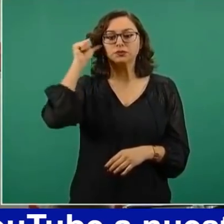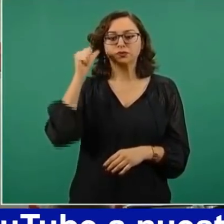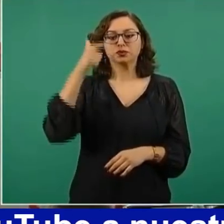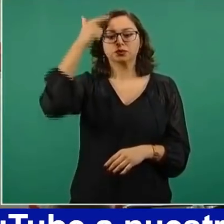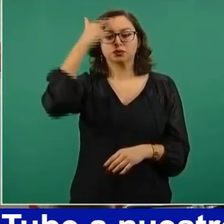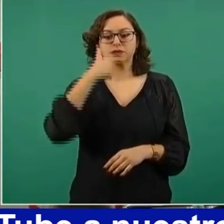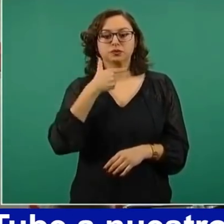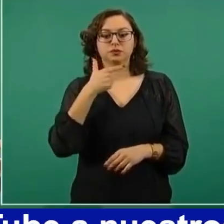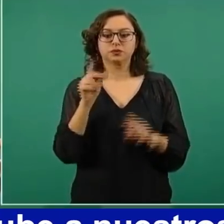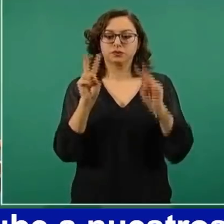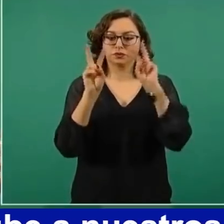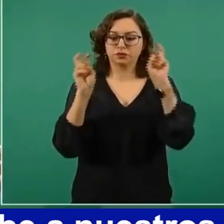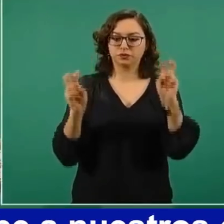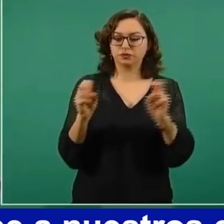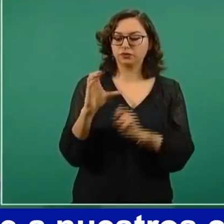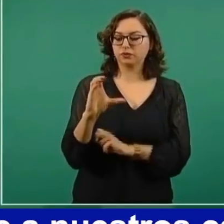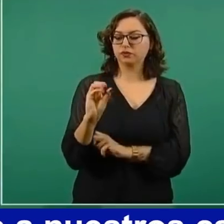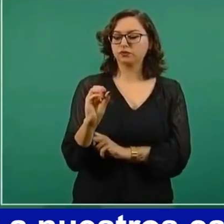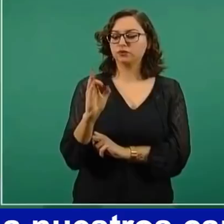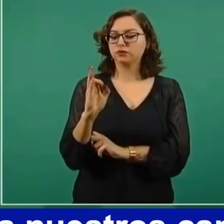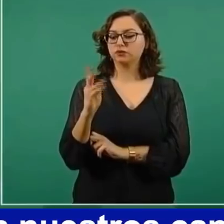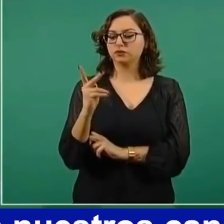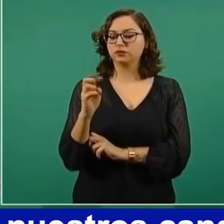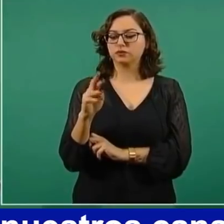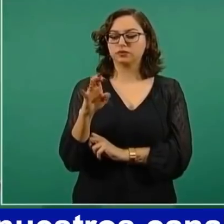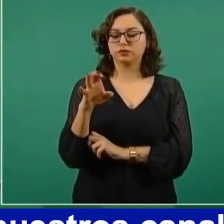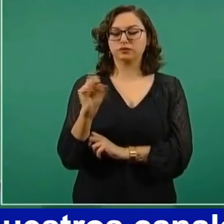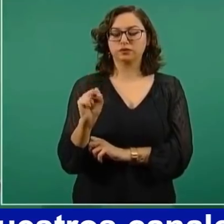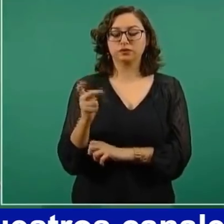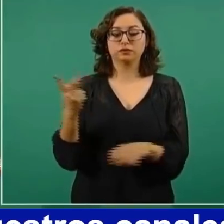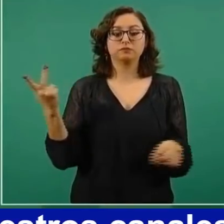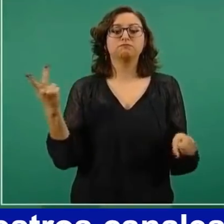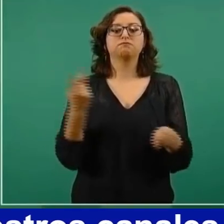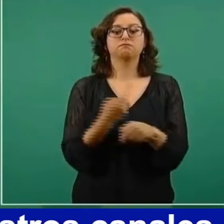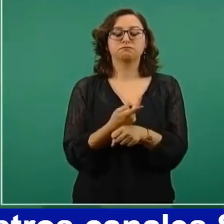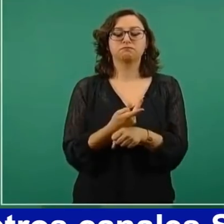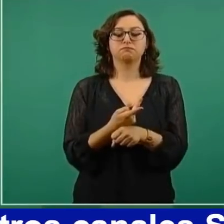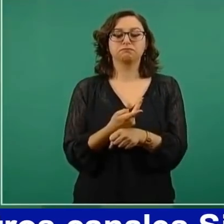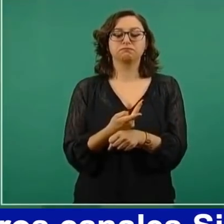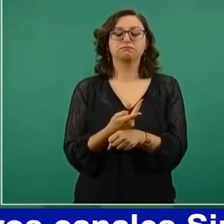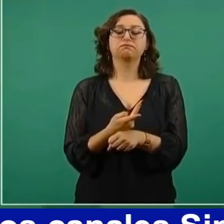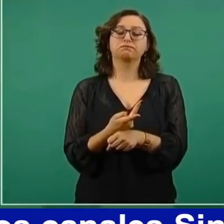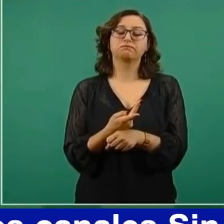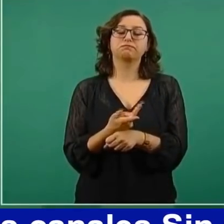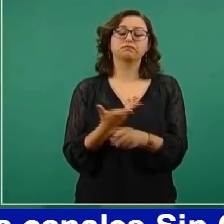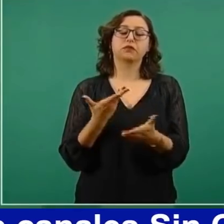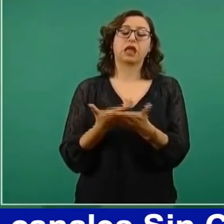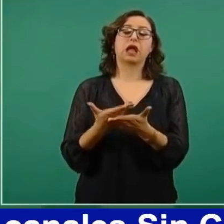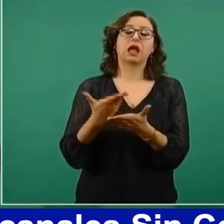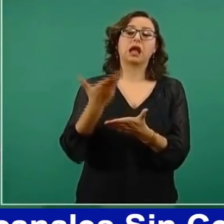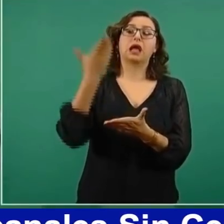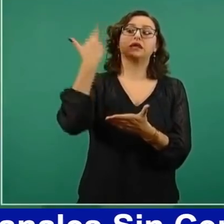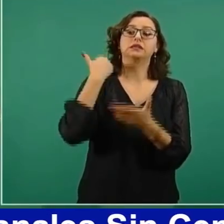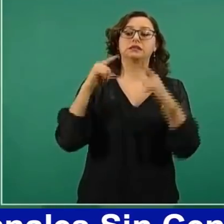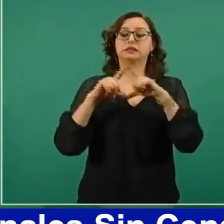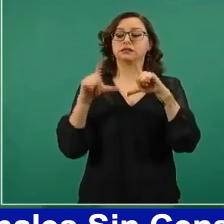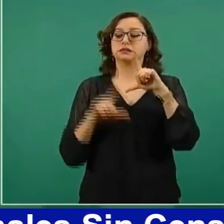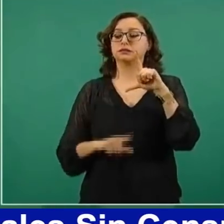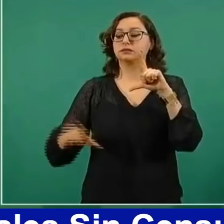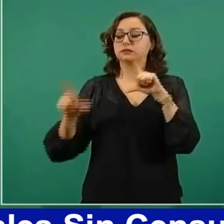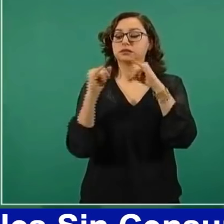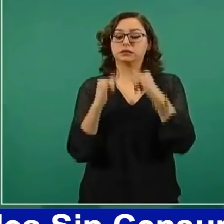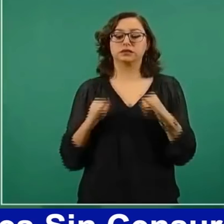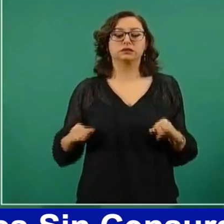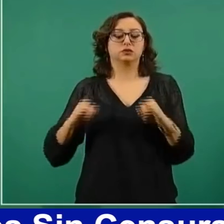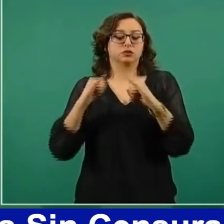a COFEPRIS, las instituciones de salud en México también eran espacios de